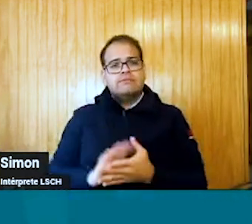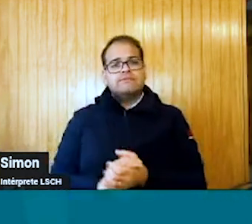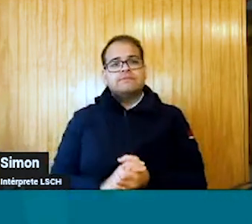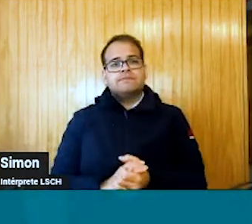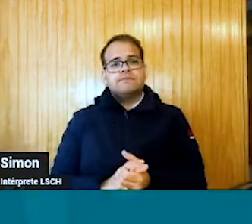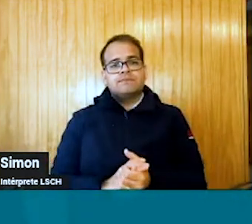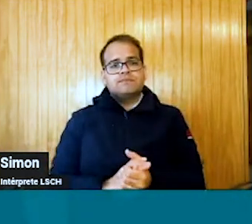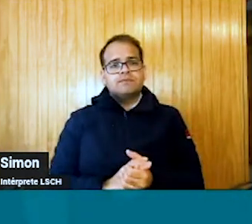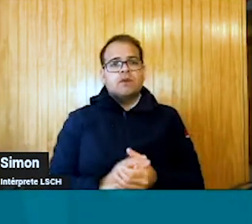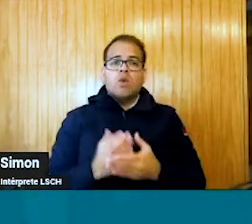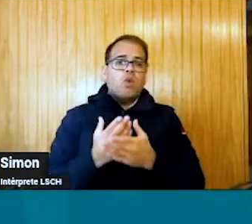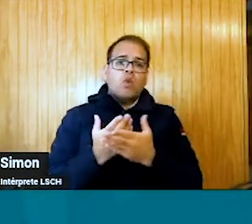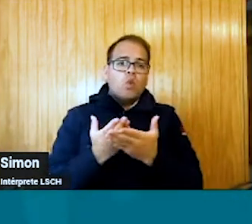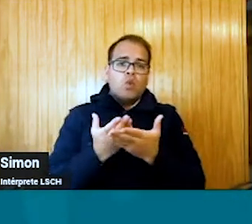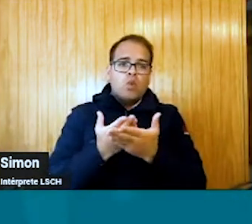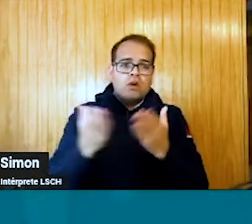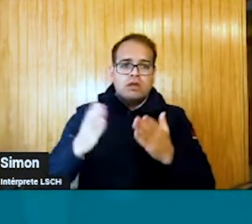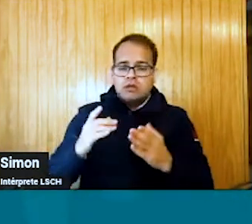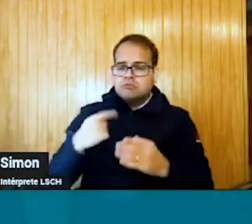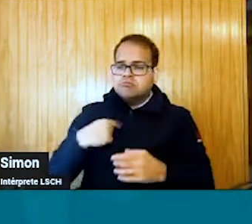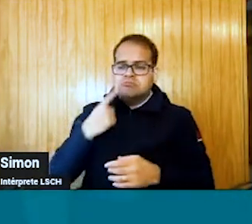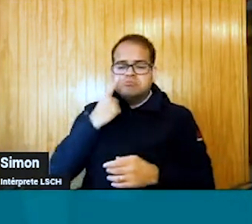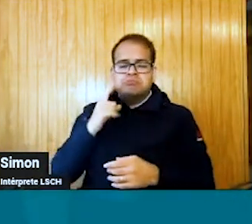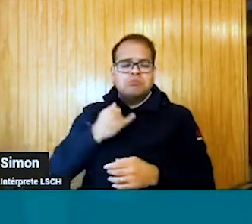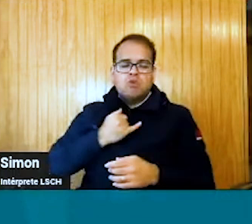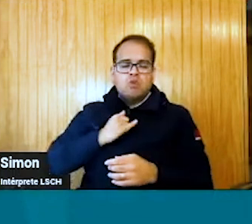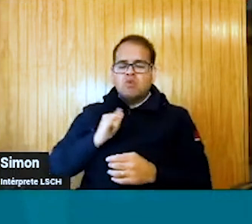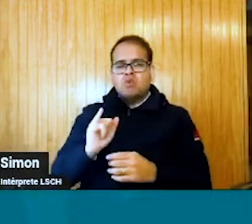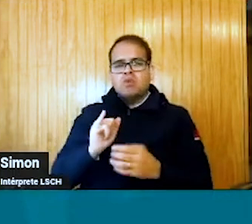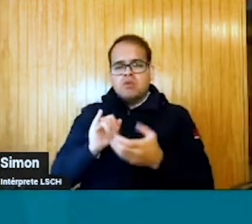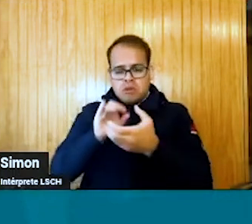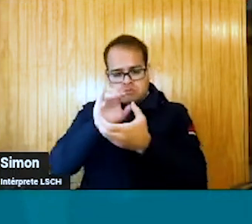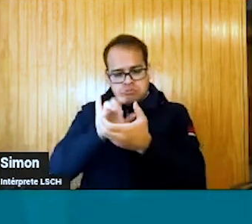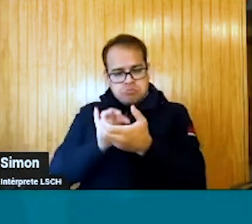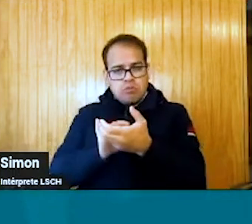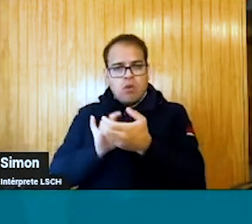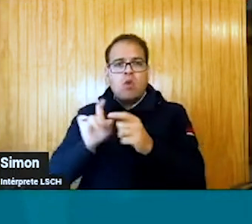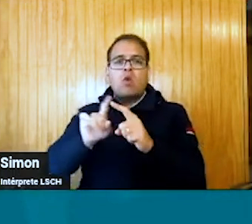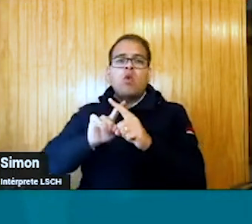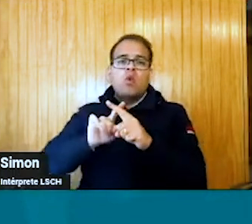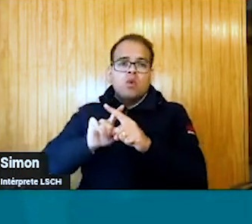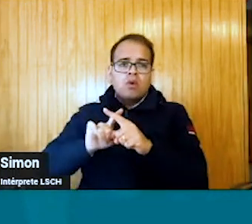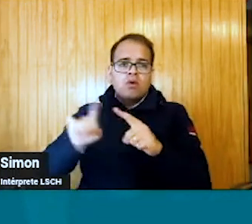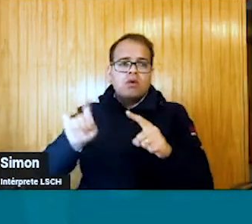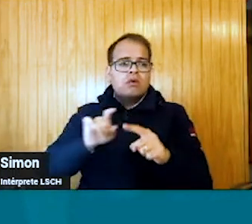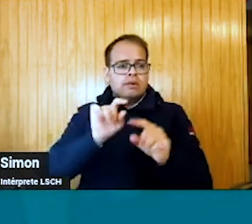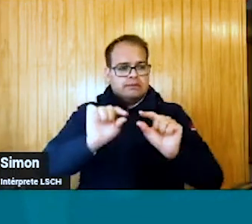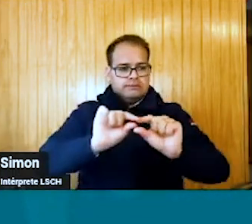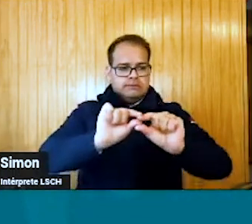Si no lo quieren ver por aplicaciones web, pueden entrar ahí a ese link,